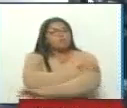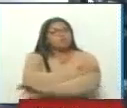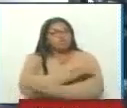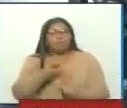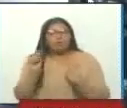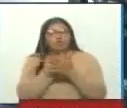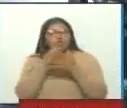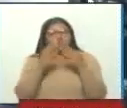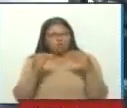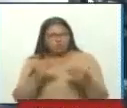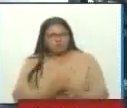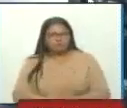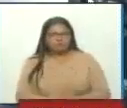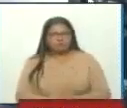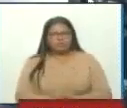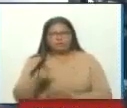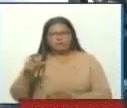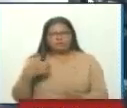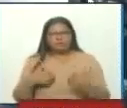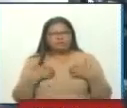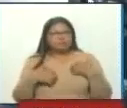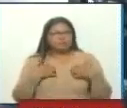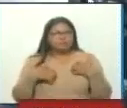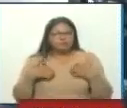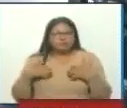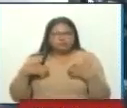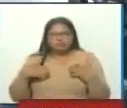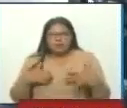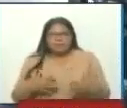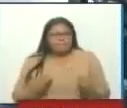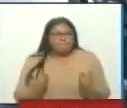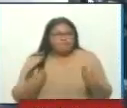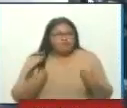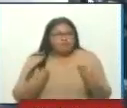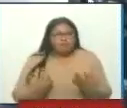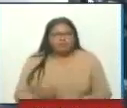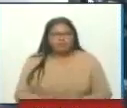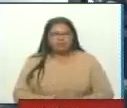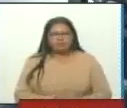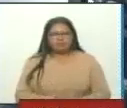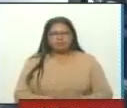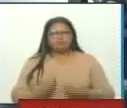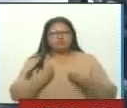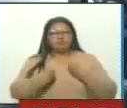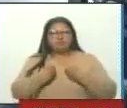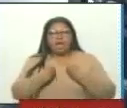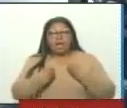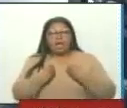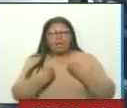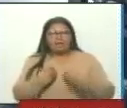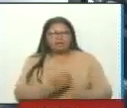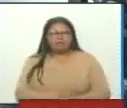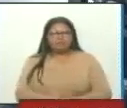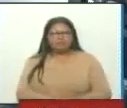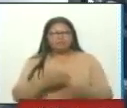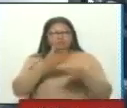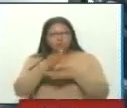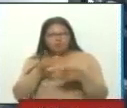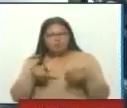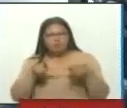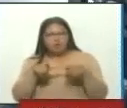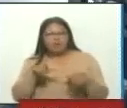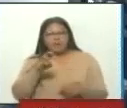que los operadores estaban bastante nerviosos porque, bueno, yo, esa es su cotidianidad, todos los días estar allí en las Mercedes, en una